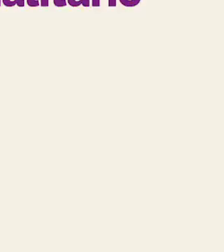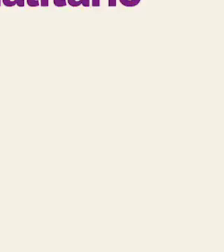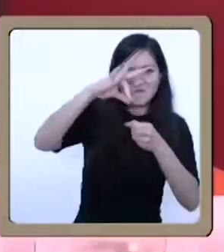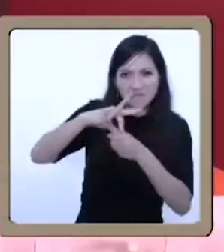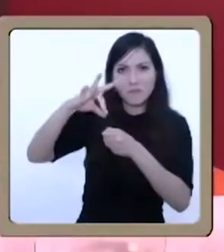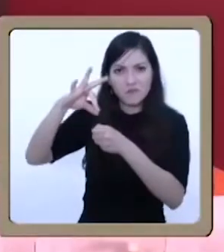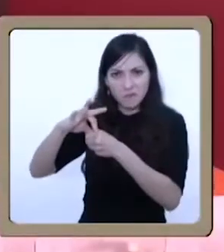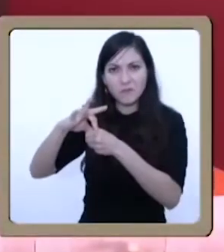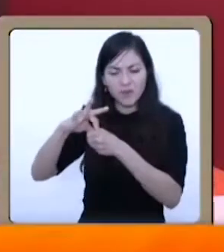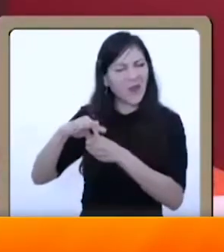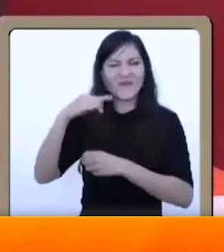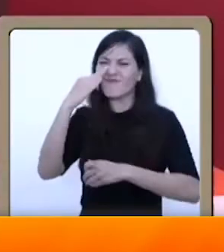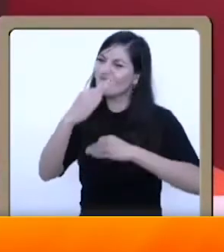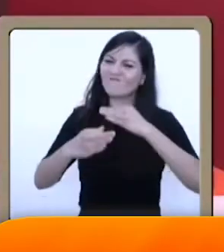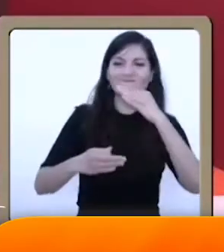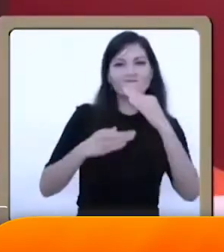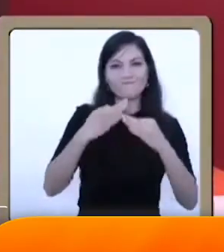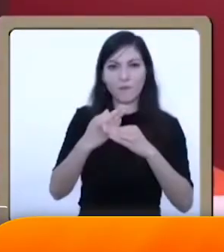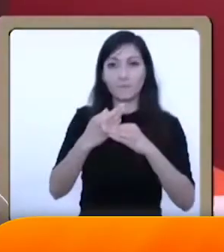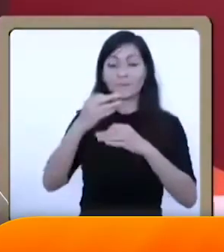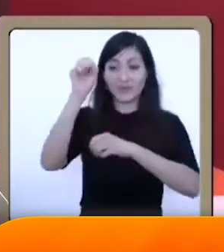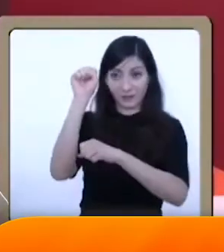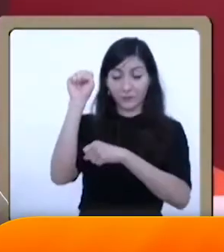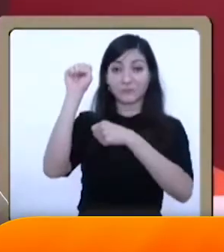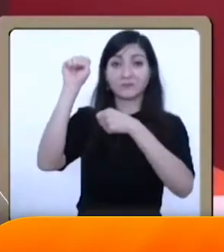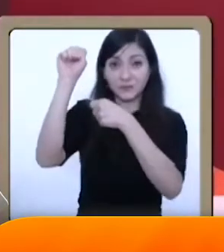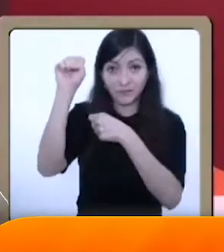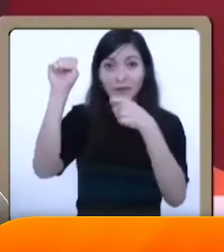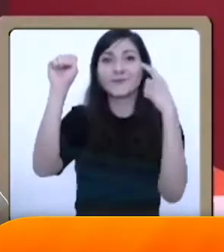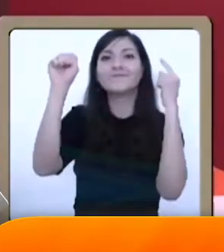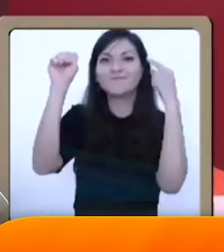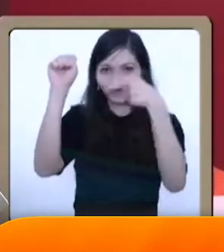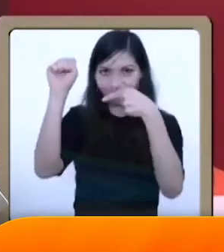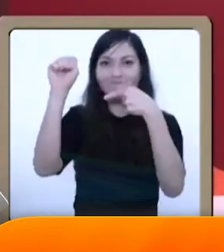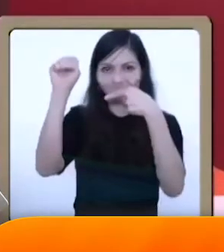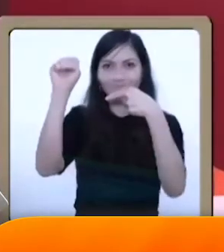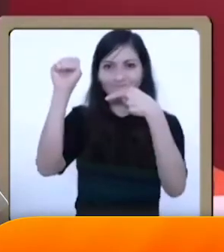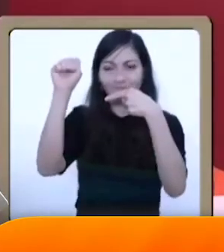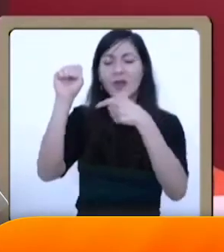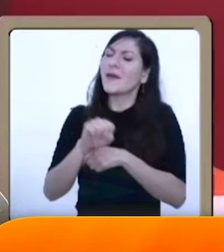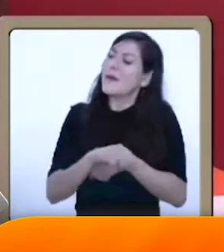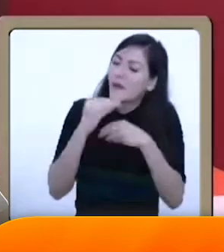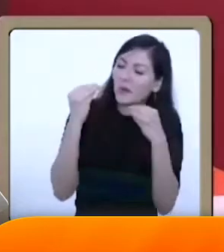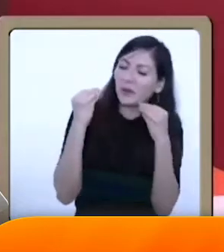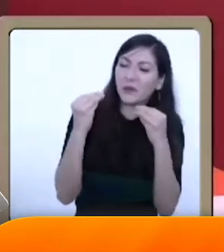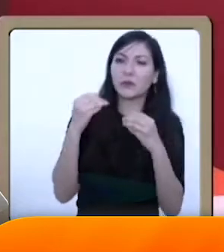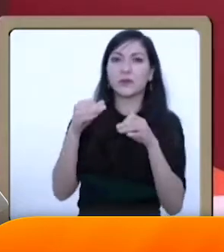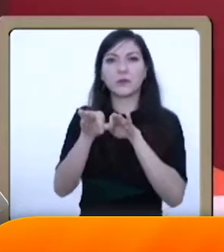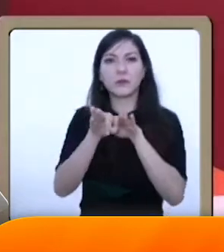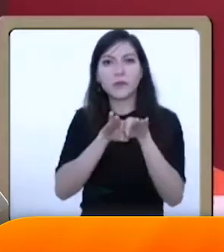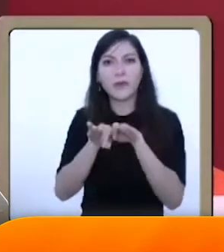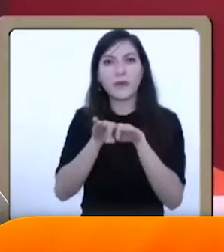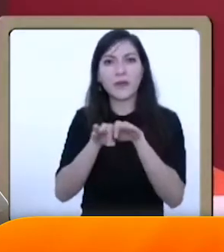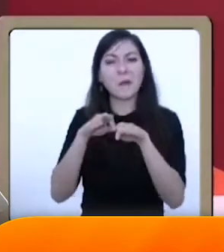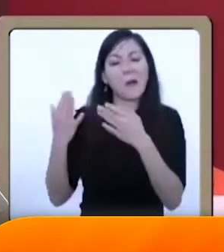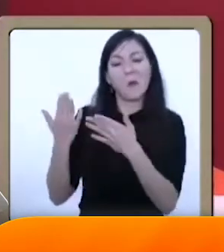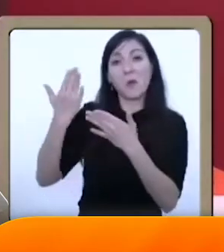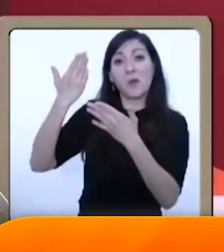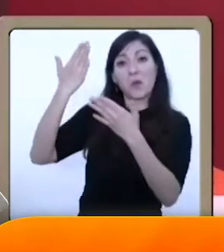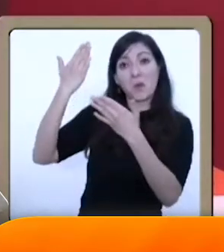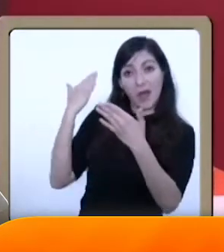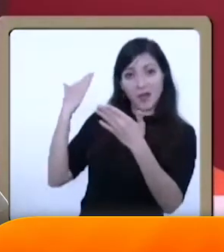la mujer' en el siempre tenemos una ardua y trascendental tarea educar para que